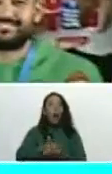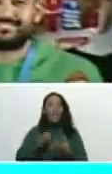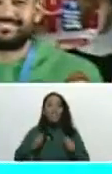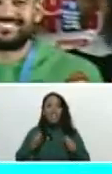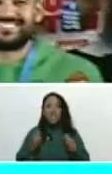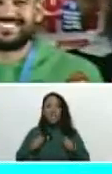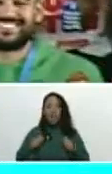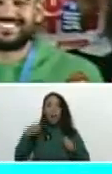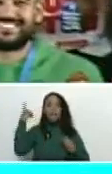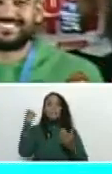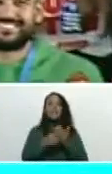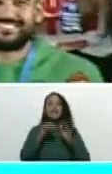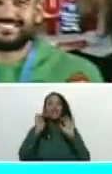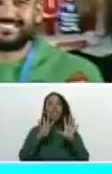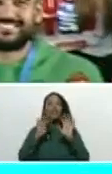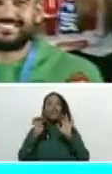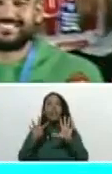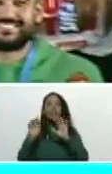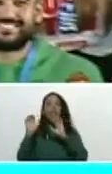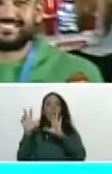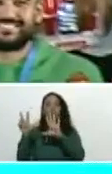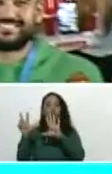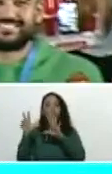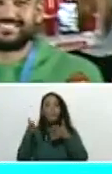Nació en 1998.